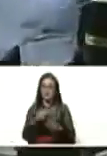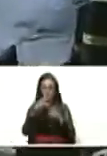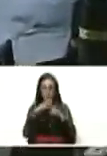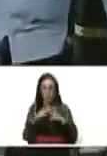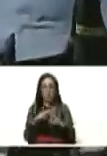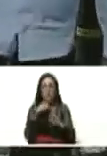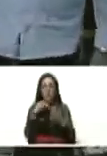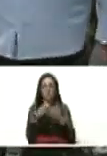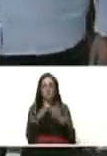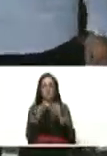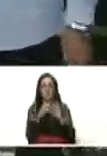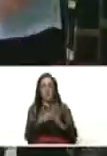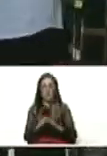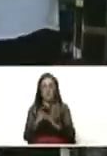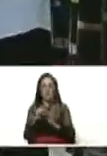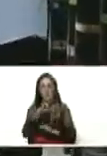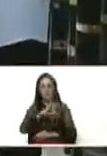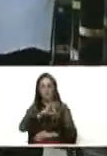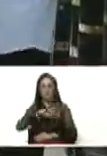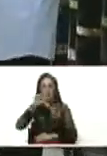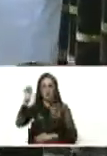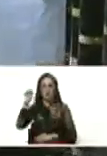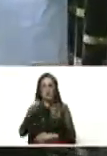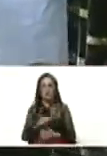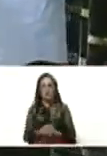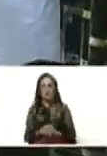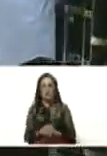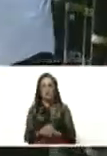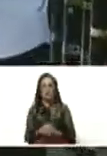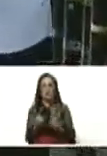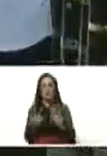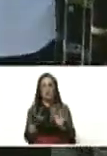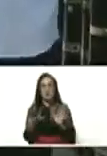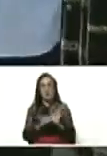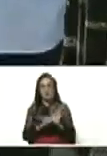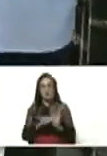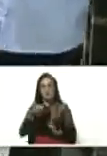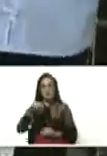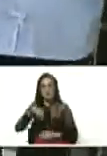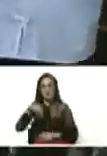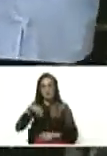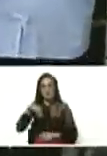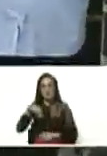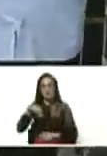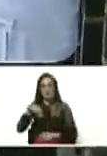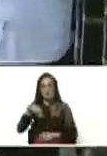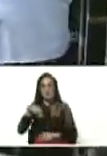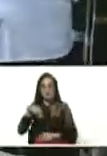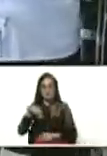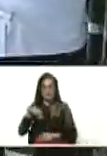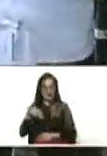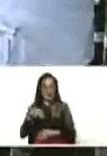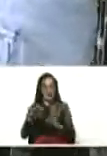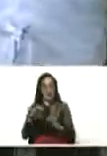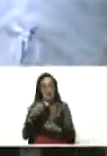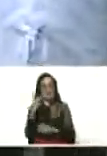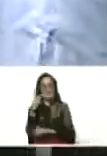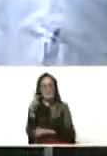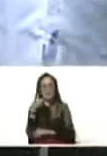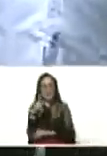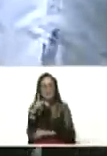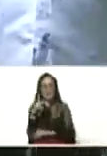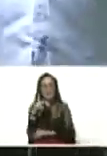nombre de toda la comuna del Palar Socialista tenerlos nuevamente por acá en esta combativa parroquia